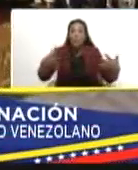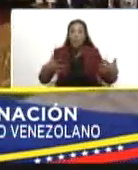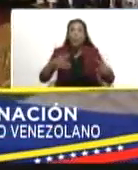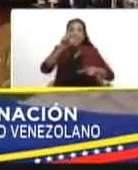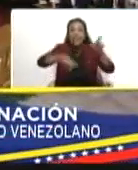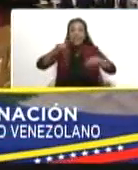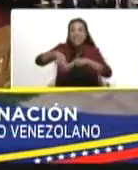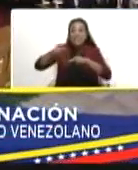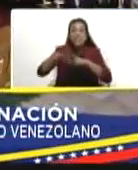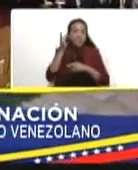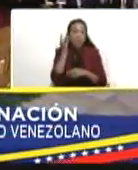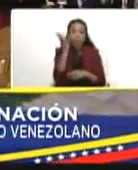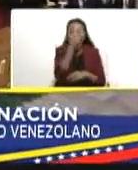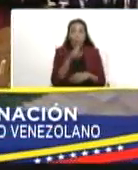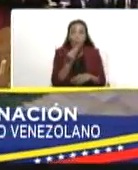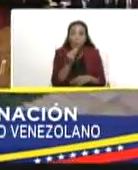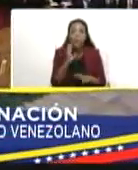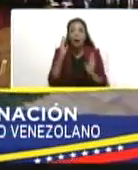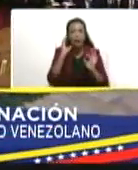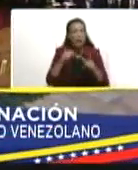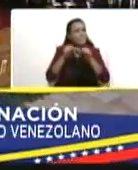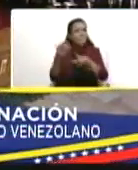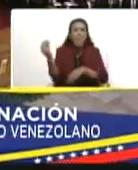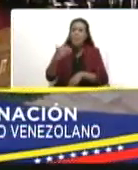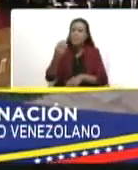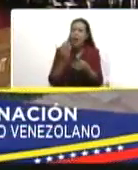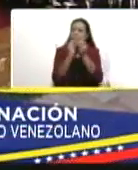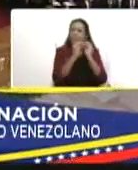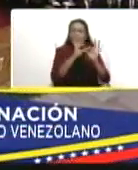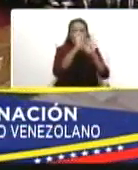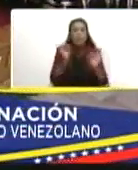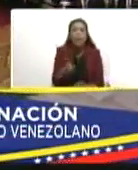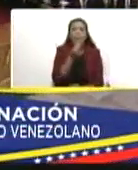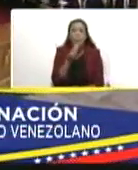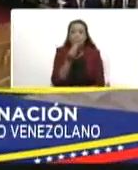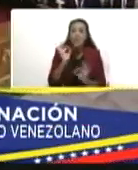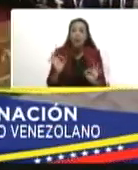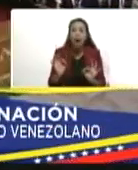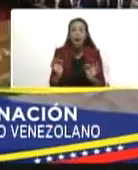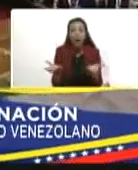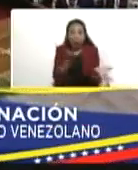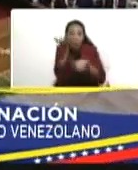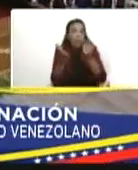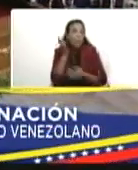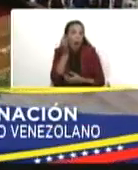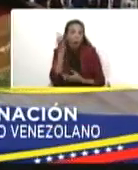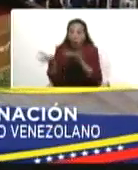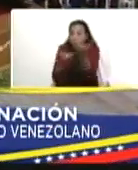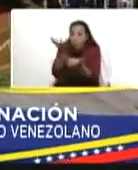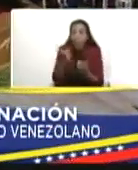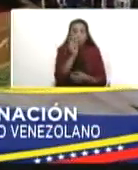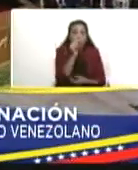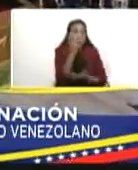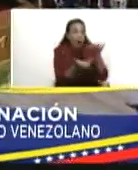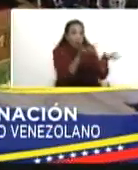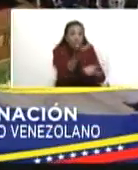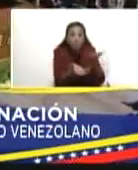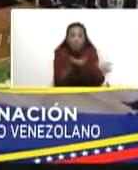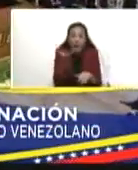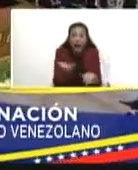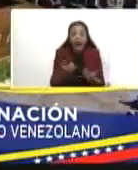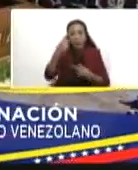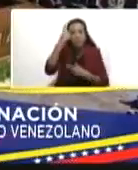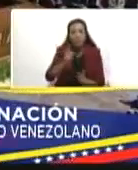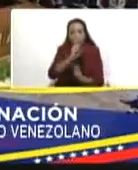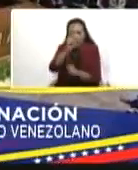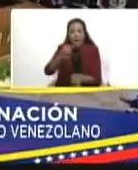niños niñas y adolescentes y hay que seguirlo mejorando y ampliando las cocineras y cocineros de la patria han